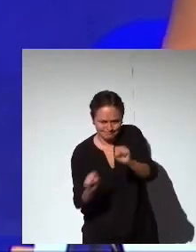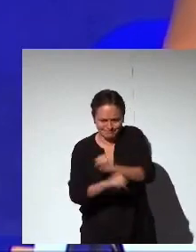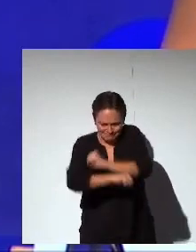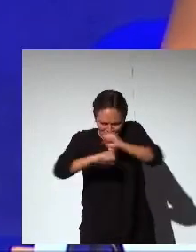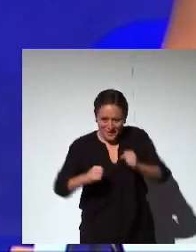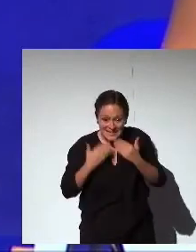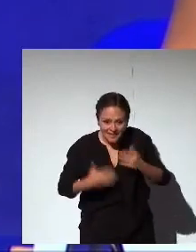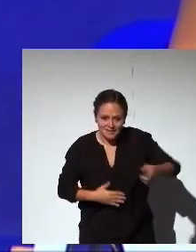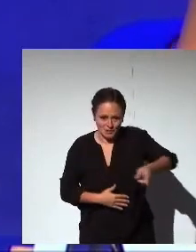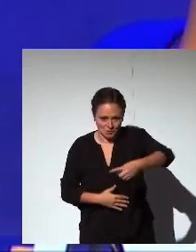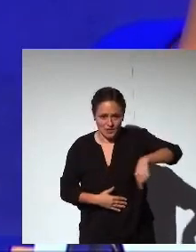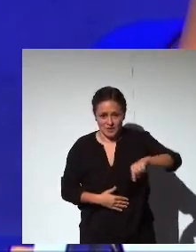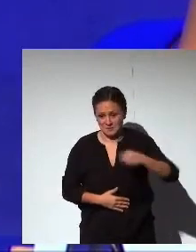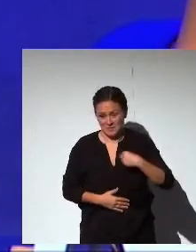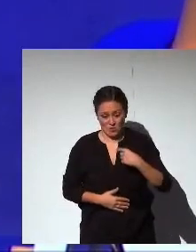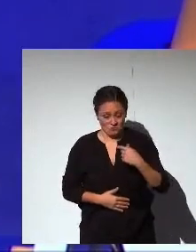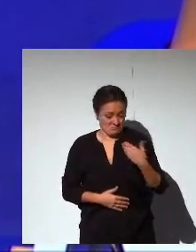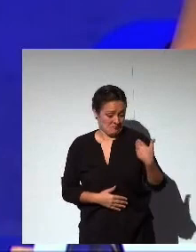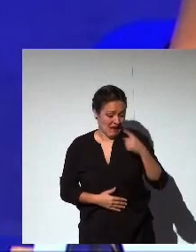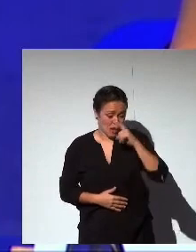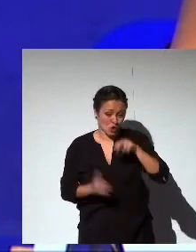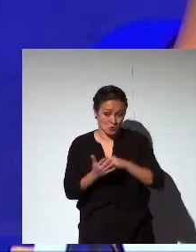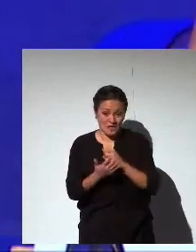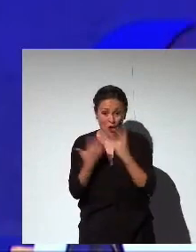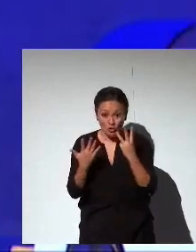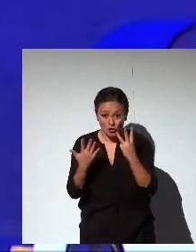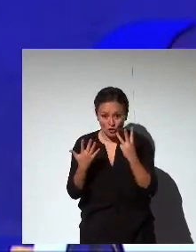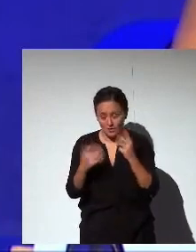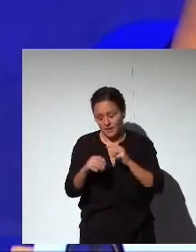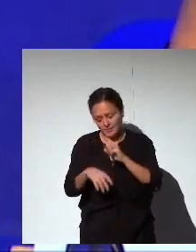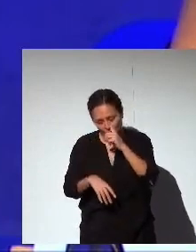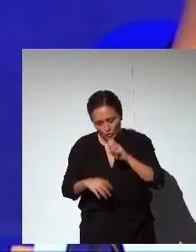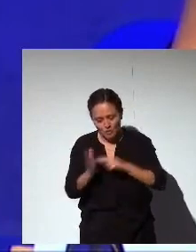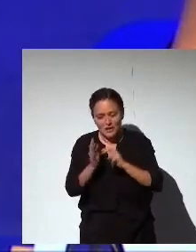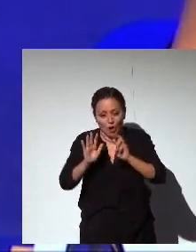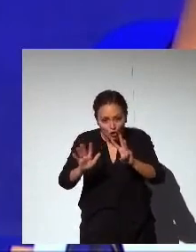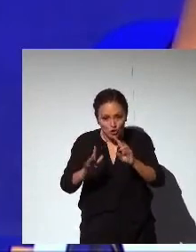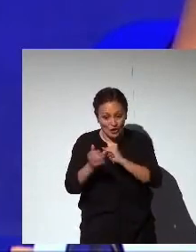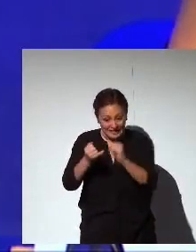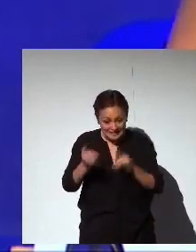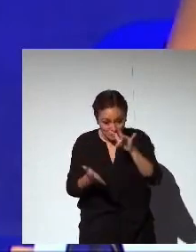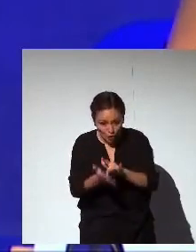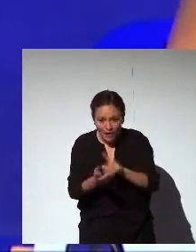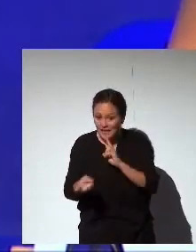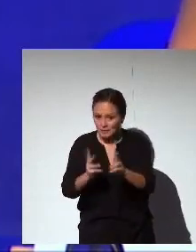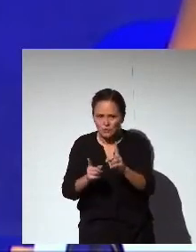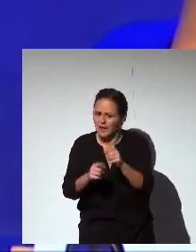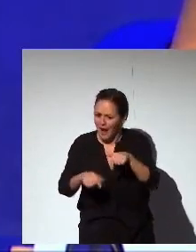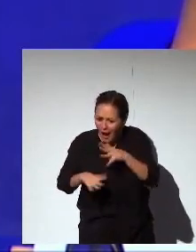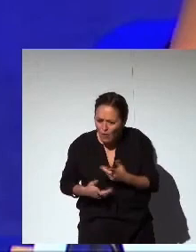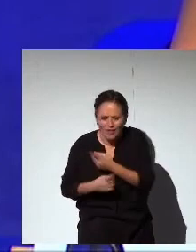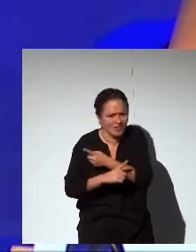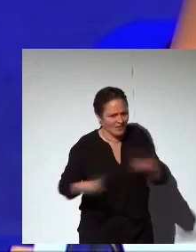que se dio en la anterior crisis de 2008, esta respuesta es diferente y junto con todas ustedes, a través de la plataforma del tercer